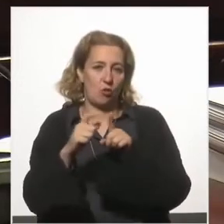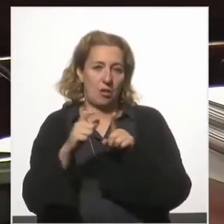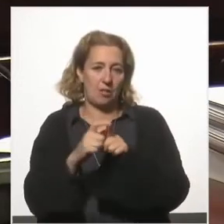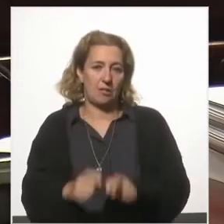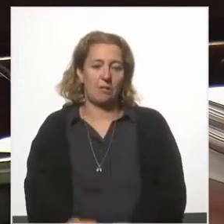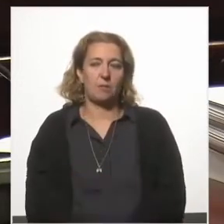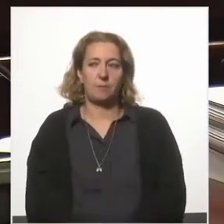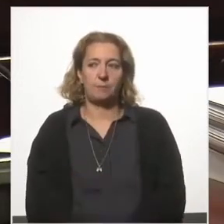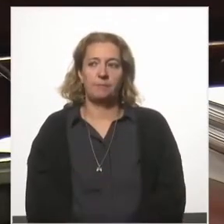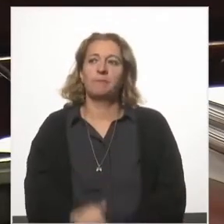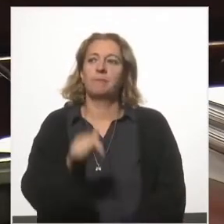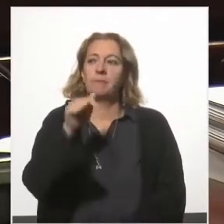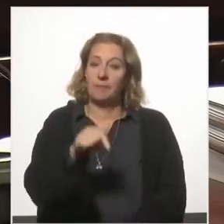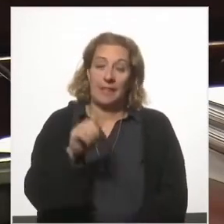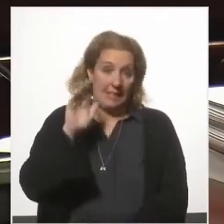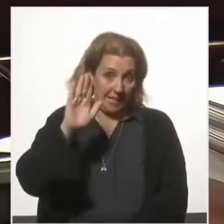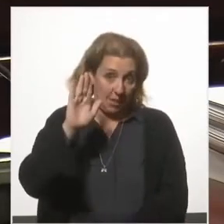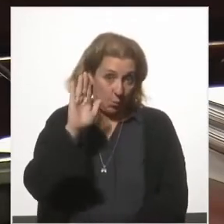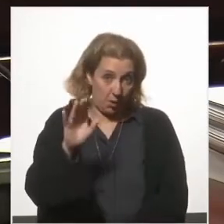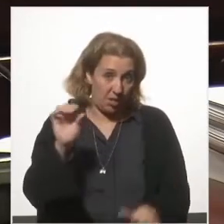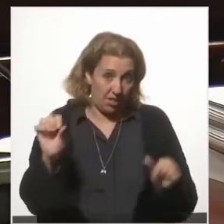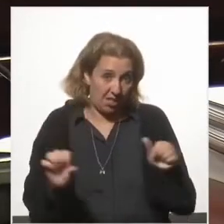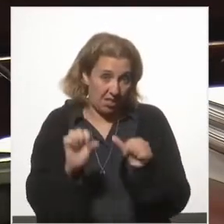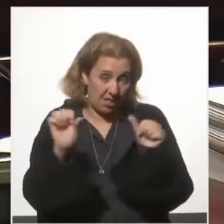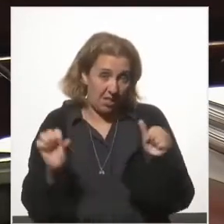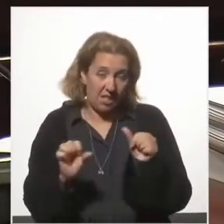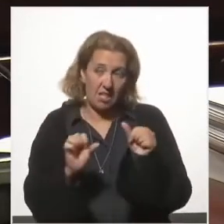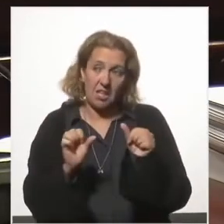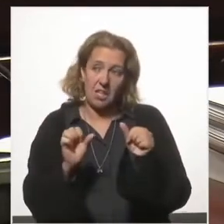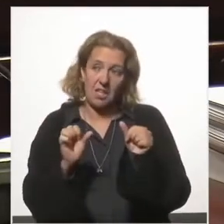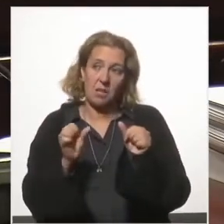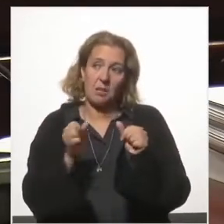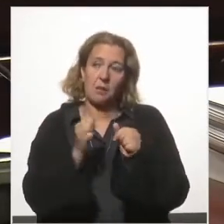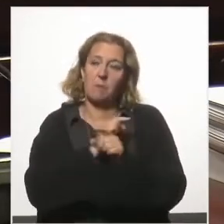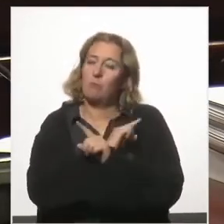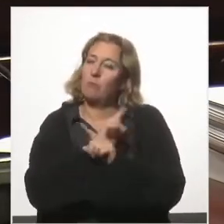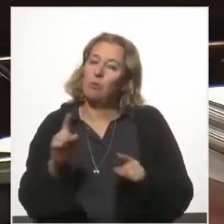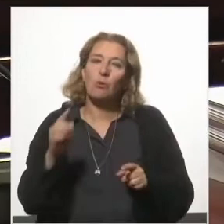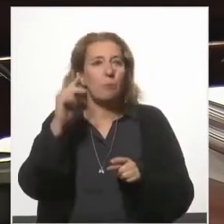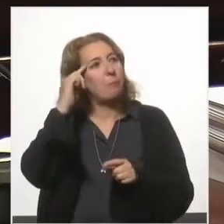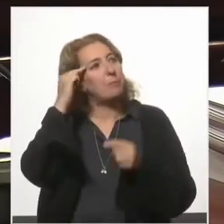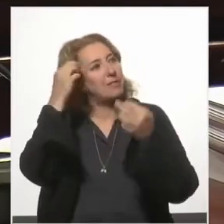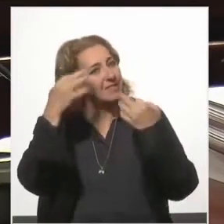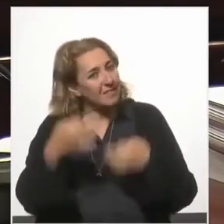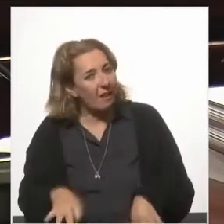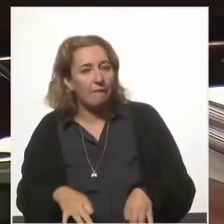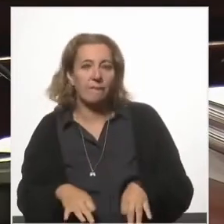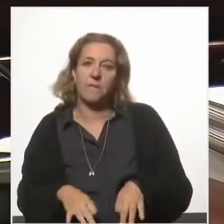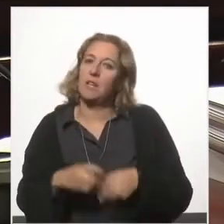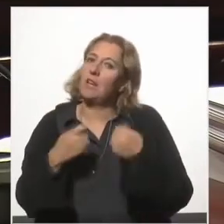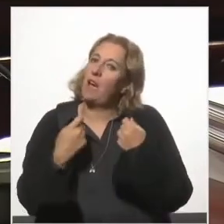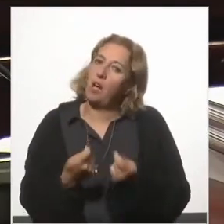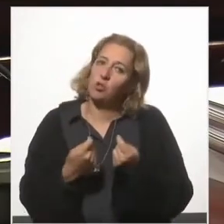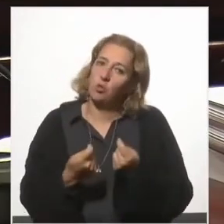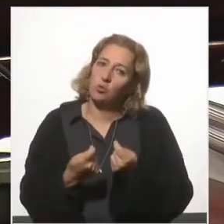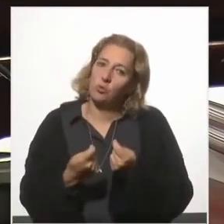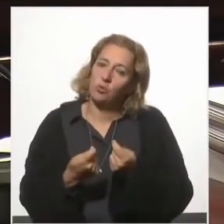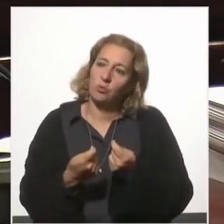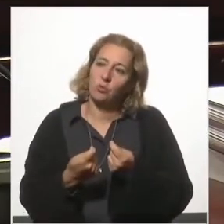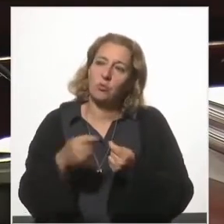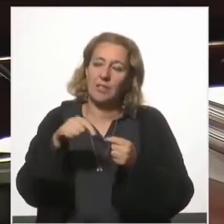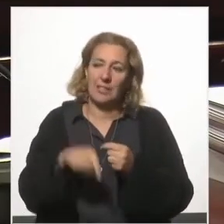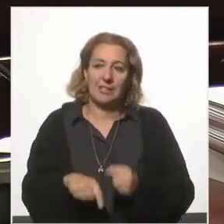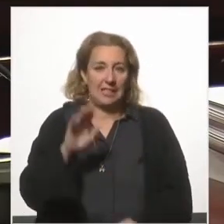44.767 millones de dólares. Y esta deuda que venimos generando por ser imprudentes en nuestros gastos, esta